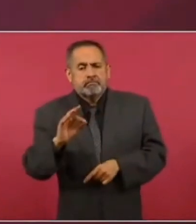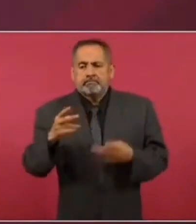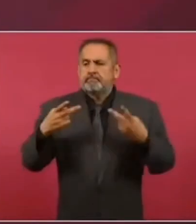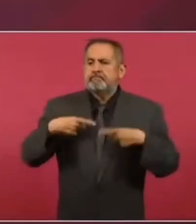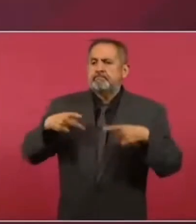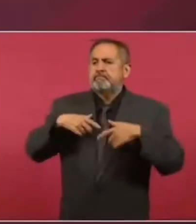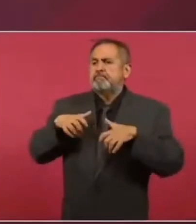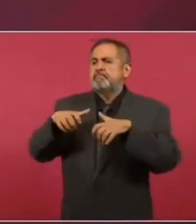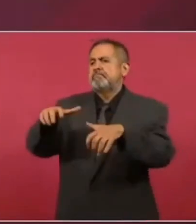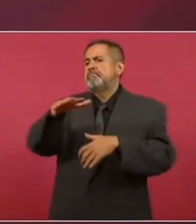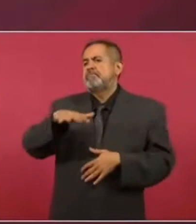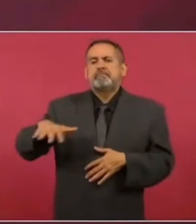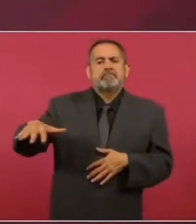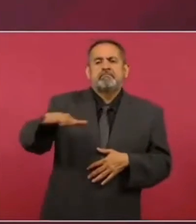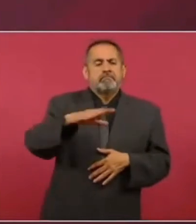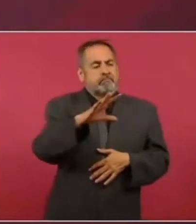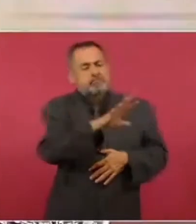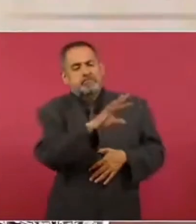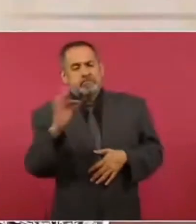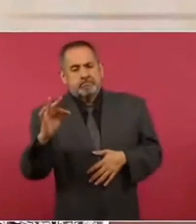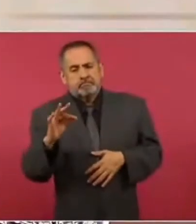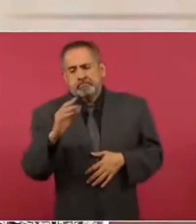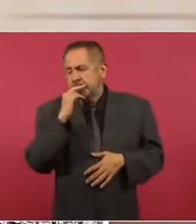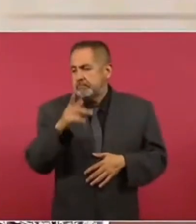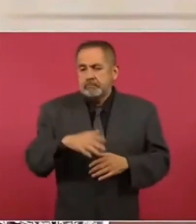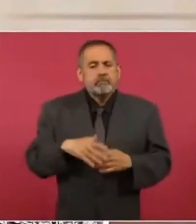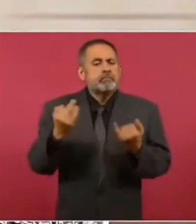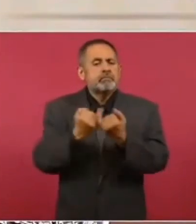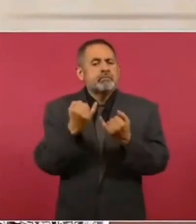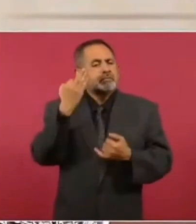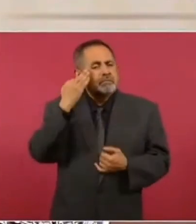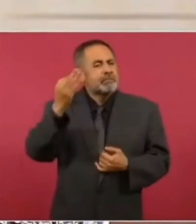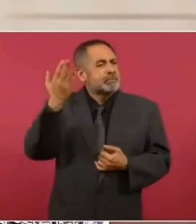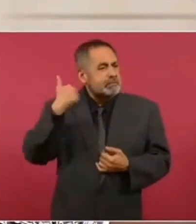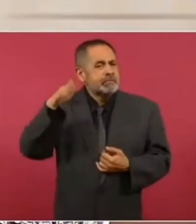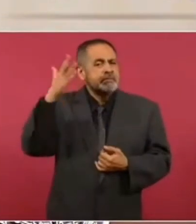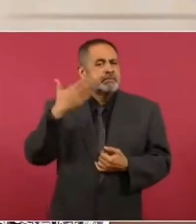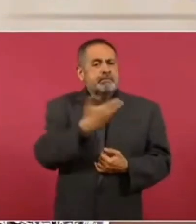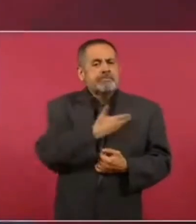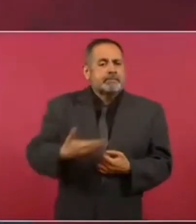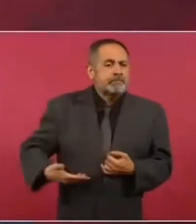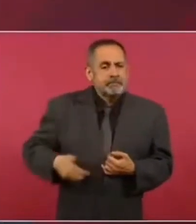como era en la época del presidente Juárez,